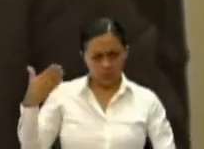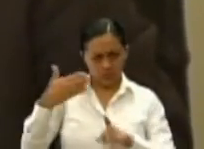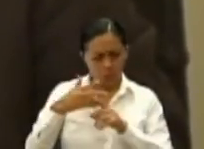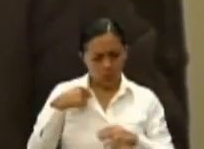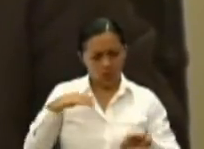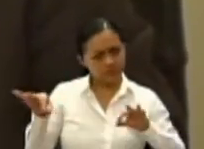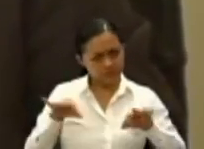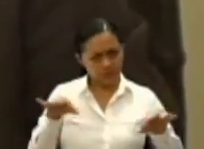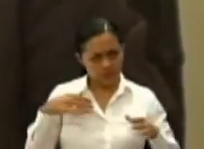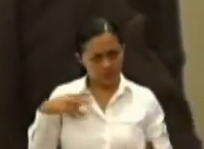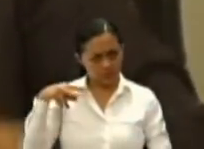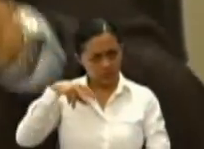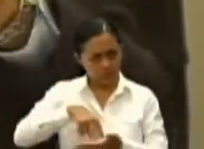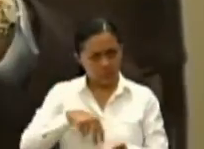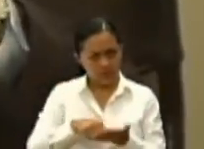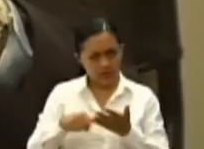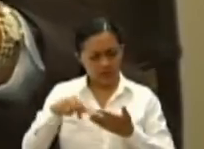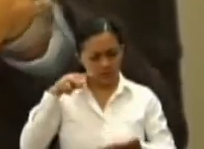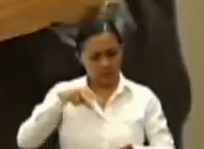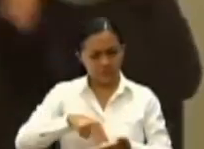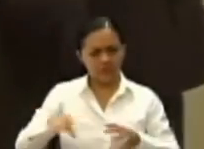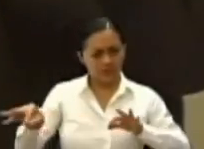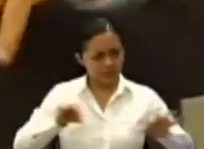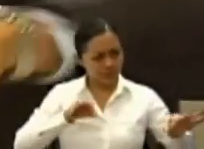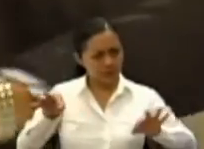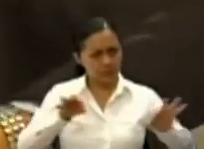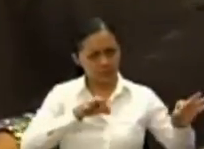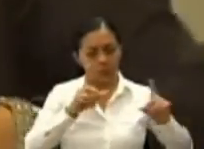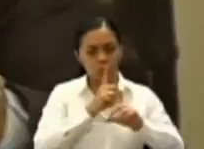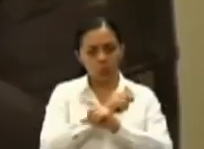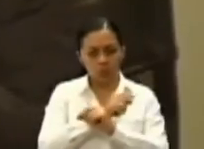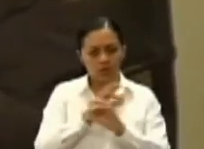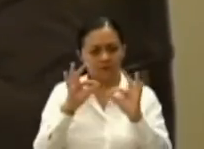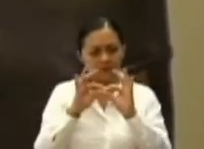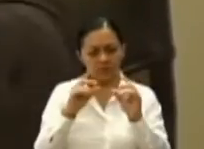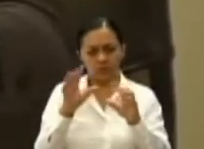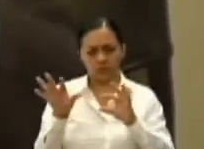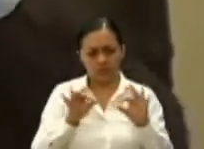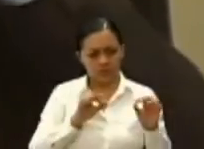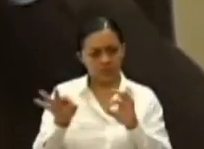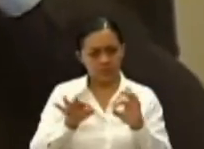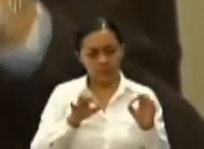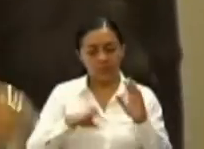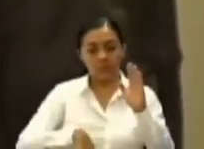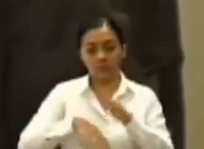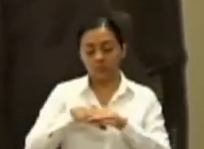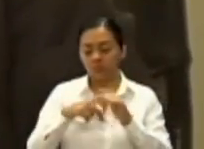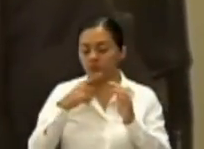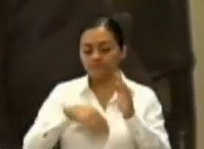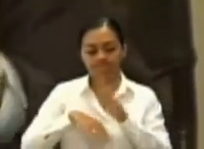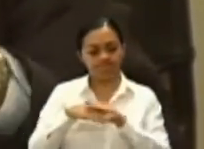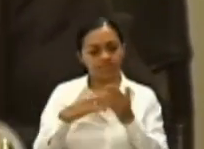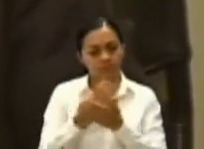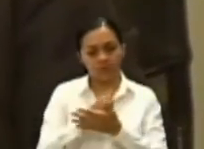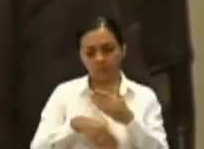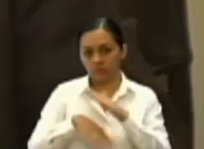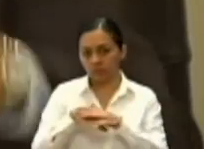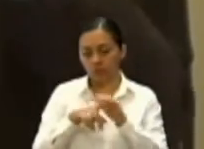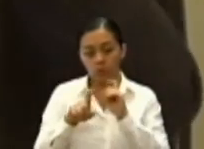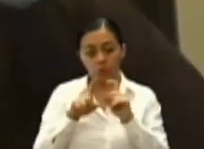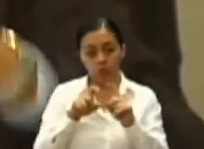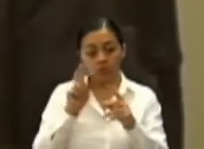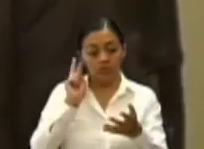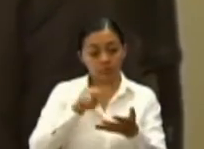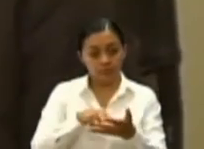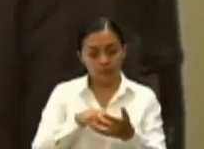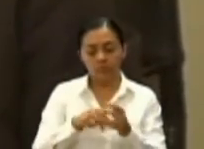lo de la agencia porque ya se estaban con estos rumores por twitter etcétera que íbamos por el límite al valor de las consultas los